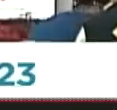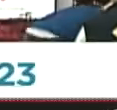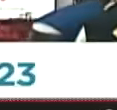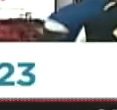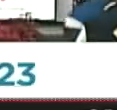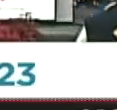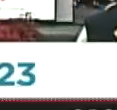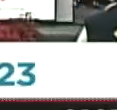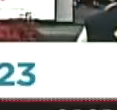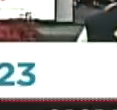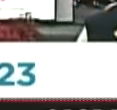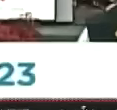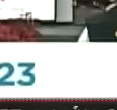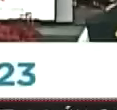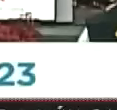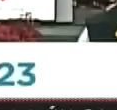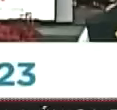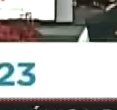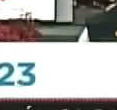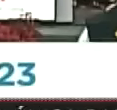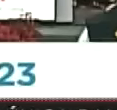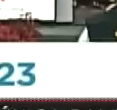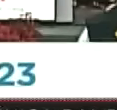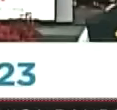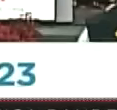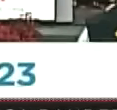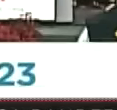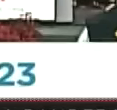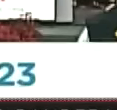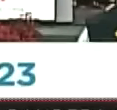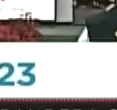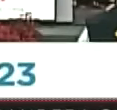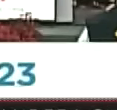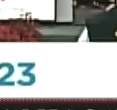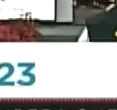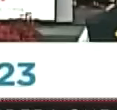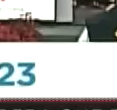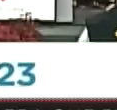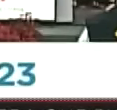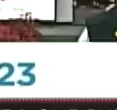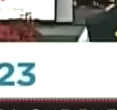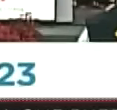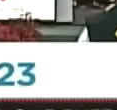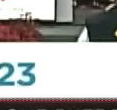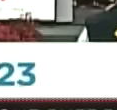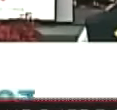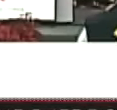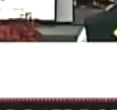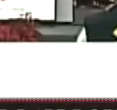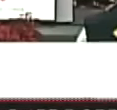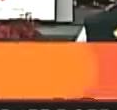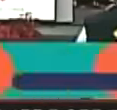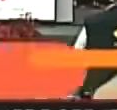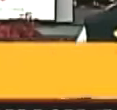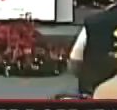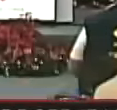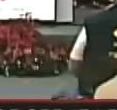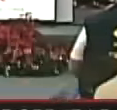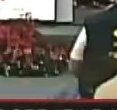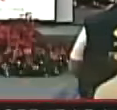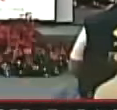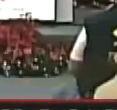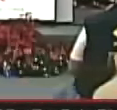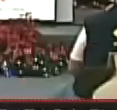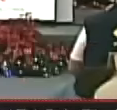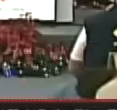Buenas noches, todo el Consejo Nacional Electoral, en nombre de las rectoras, los